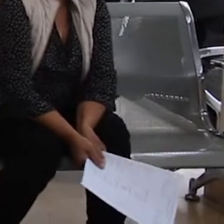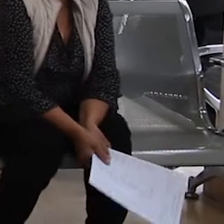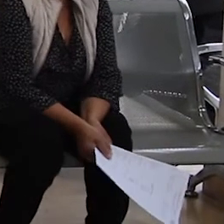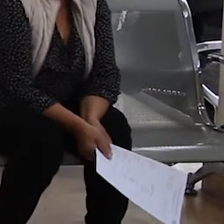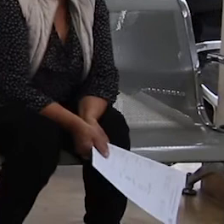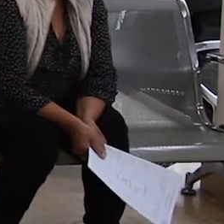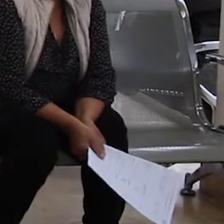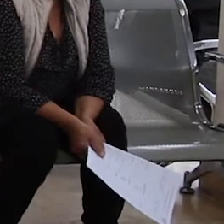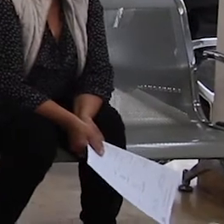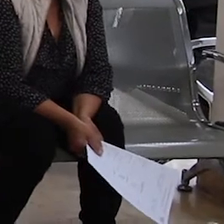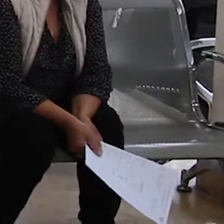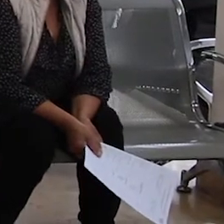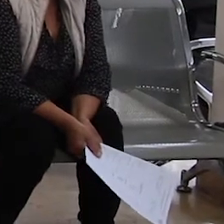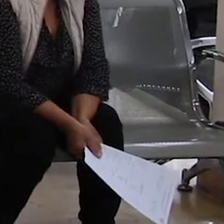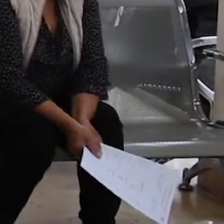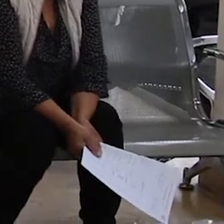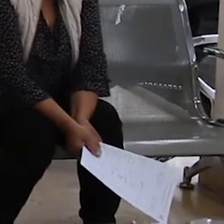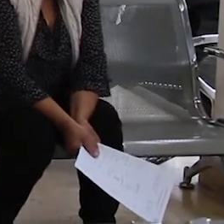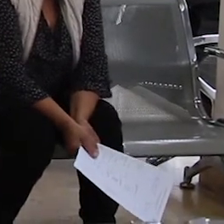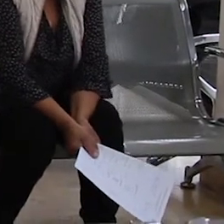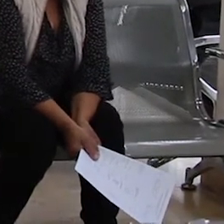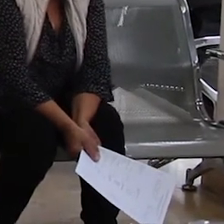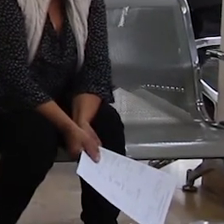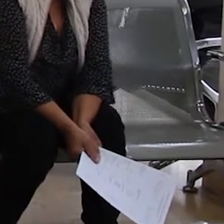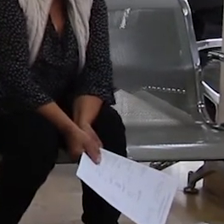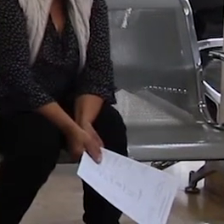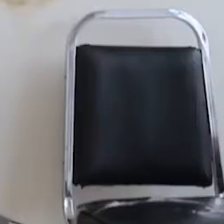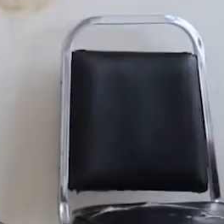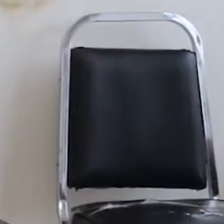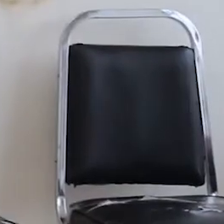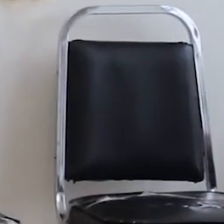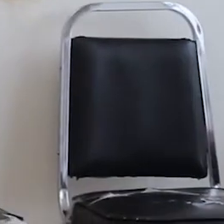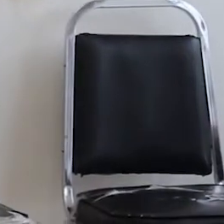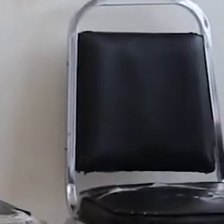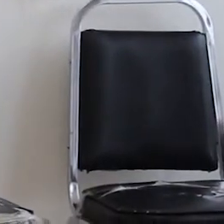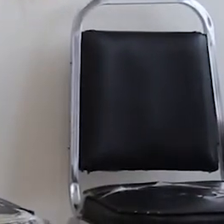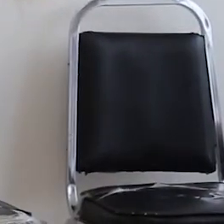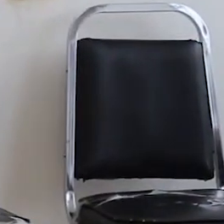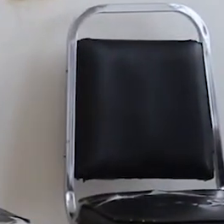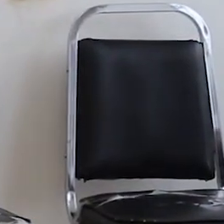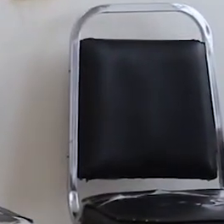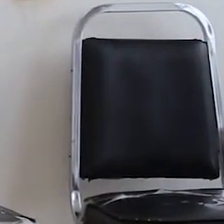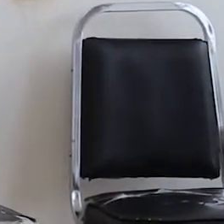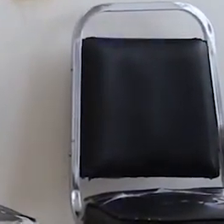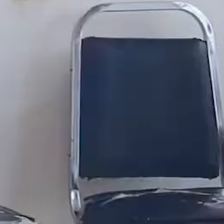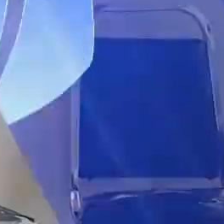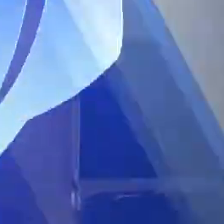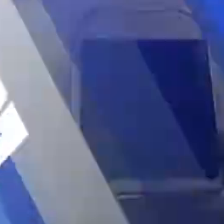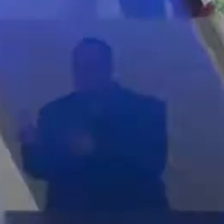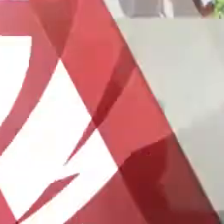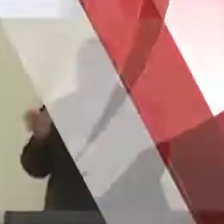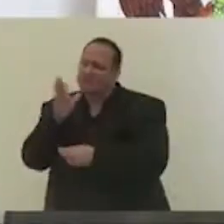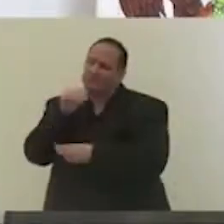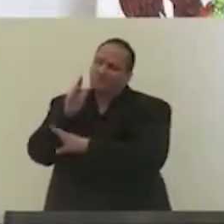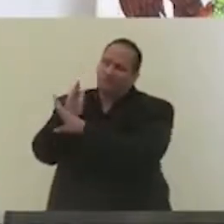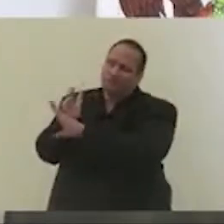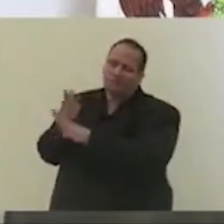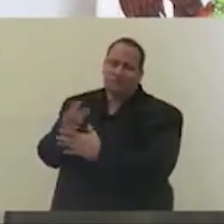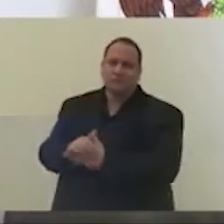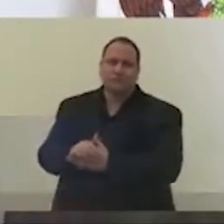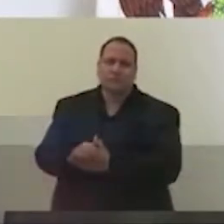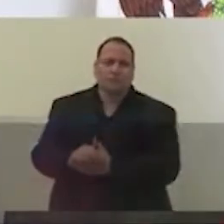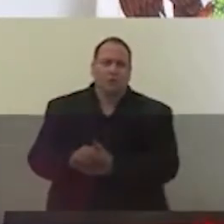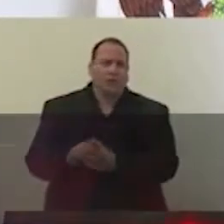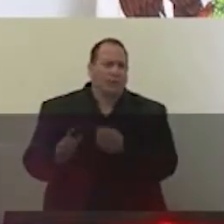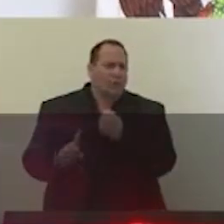a través de medicamento y hasta el momento ninguno de los procesos realizados ha generado un peligro para la paciente. No hemos tenido